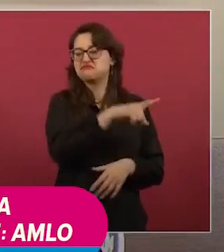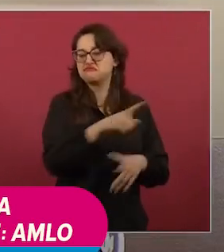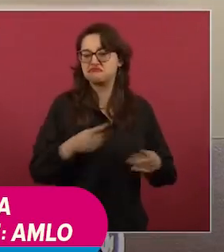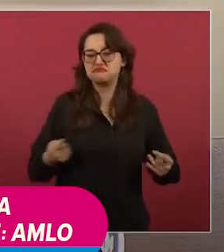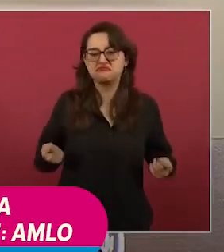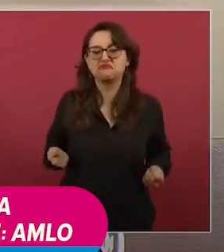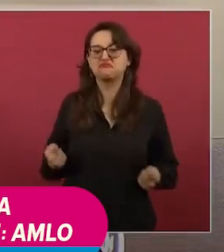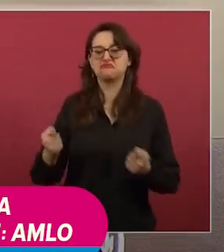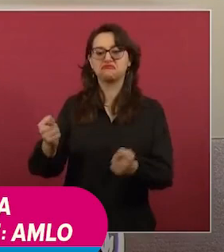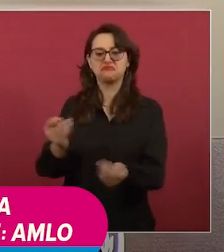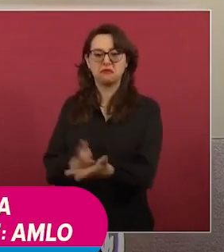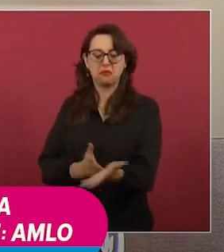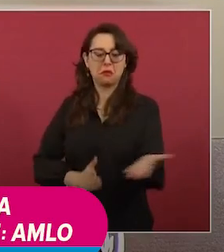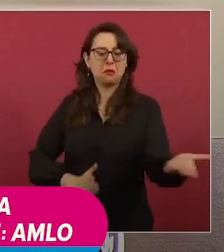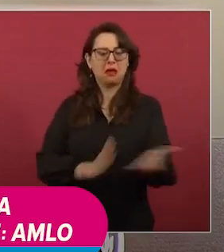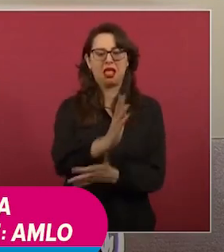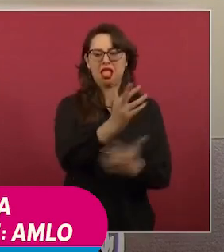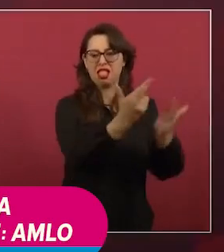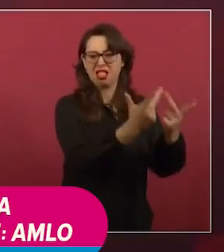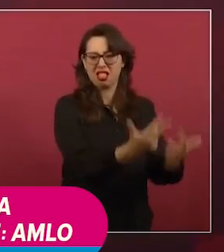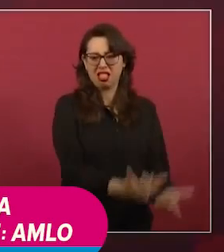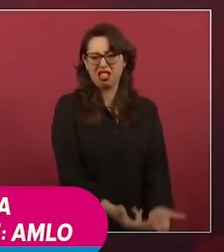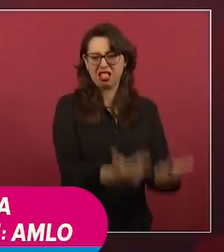cómo inclusive